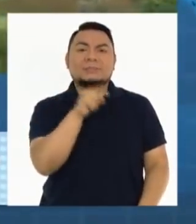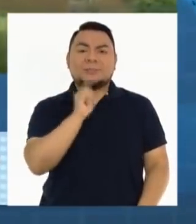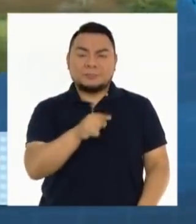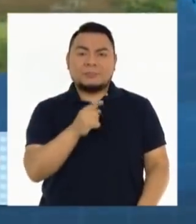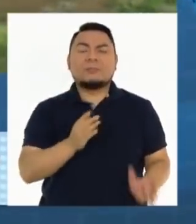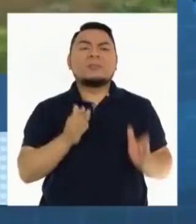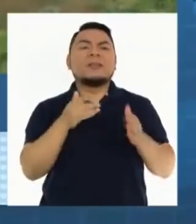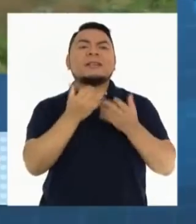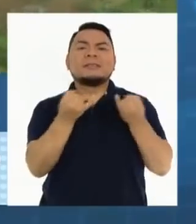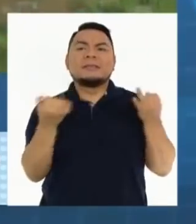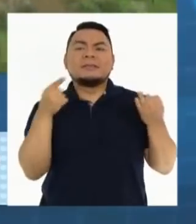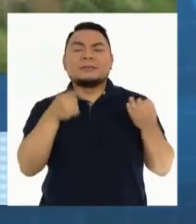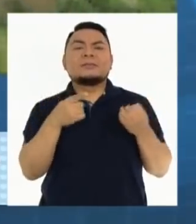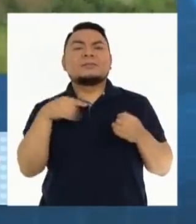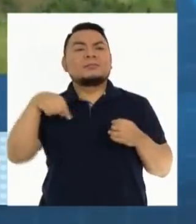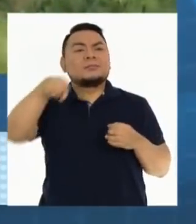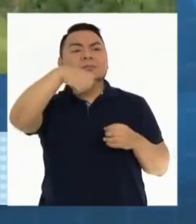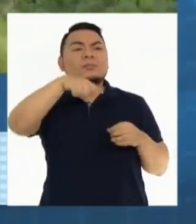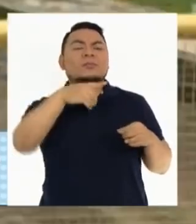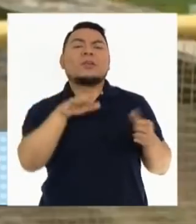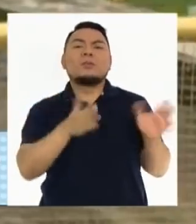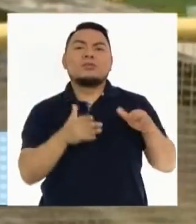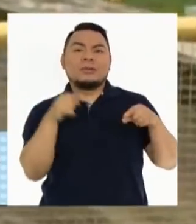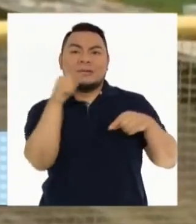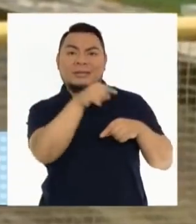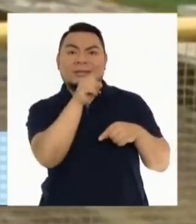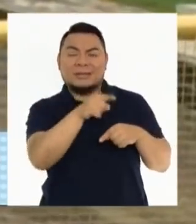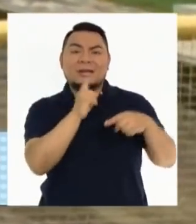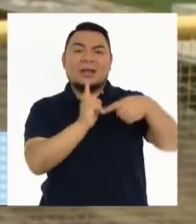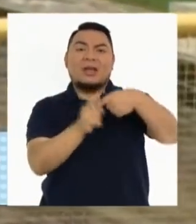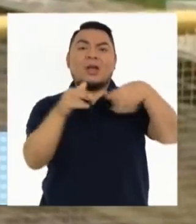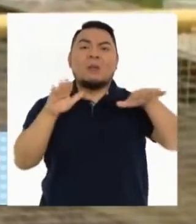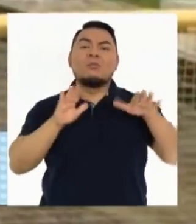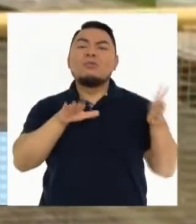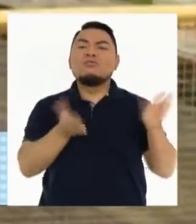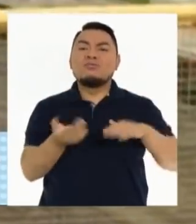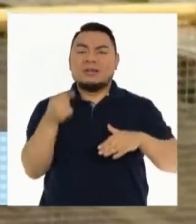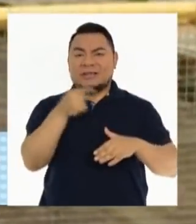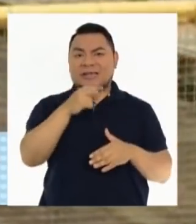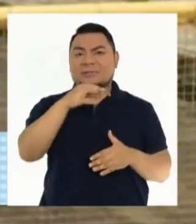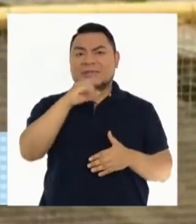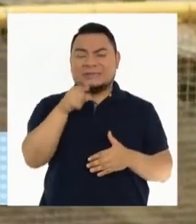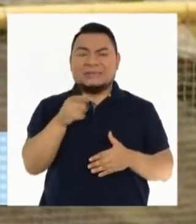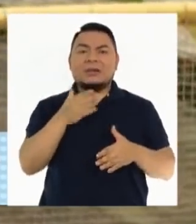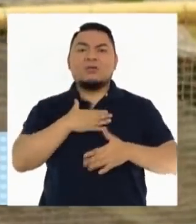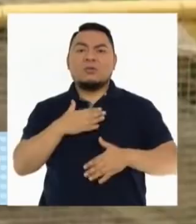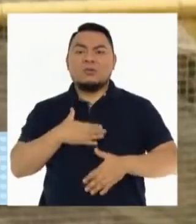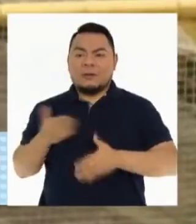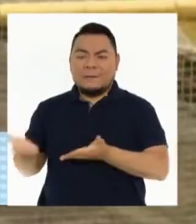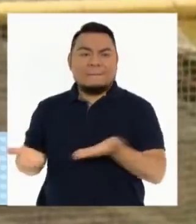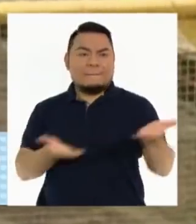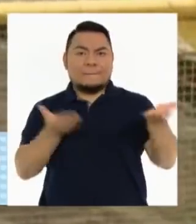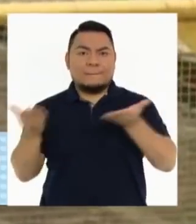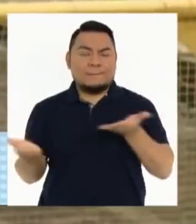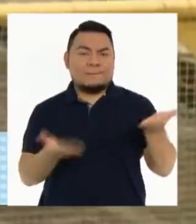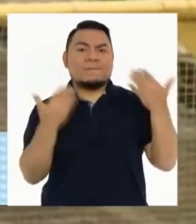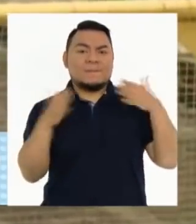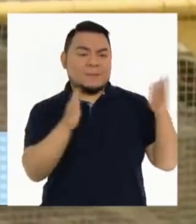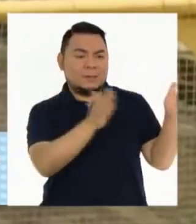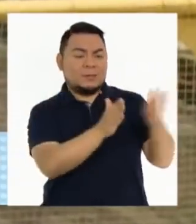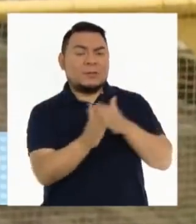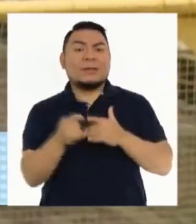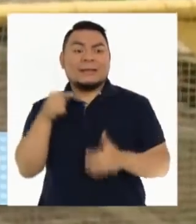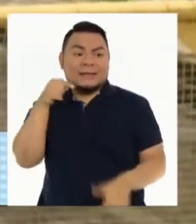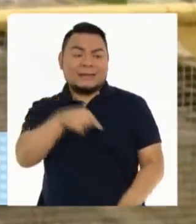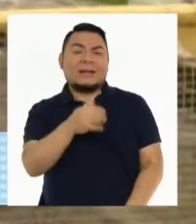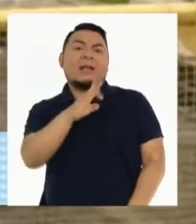plaza y algunas instancias, instituciones que se encuentran, como por ejemplo la morgue de Pichari, donde ya se ha dirigido en estos instantes una